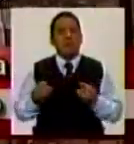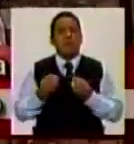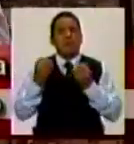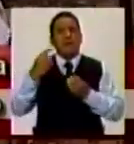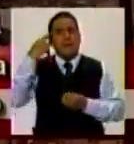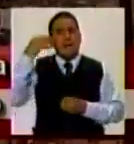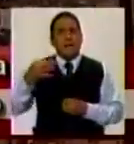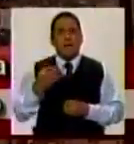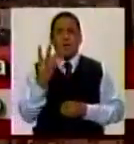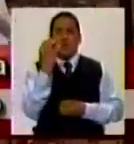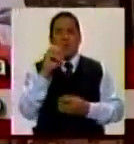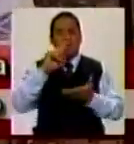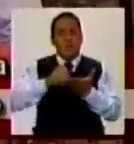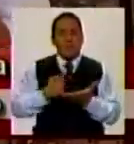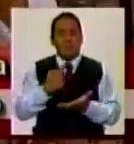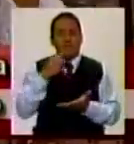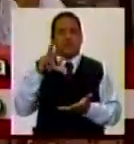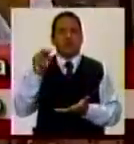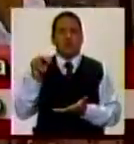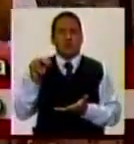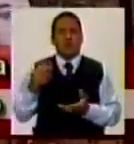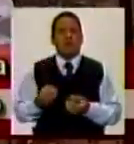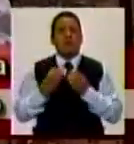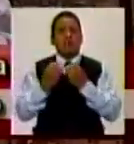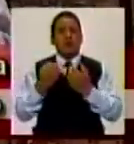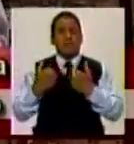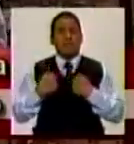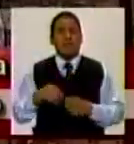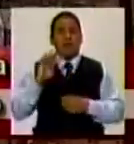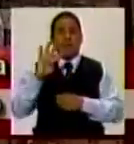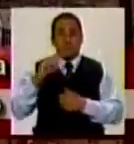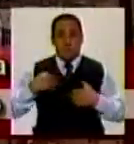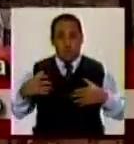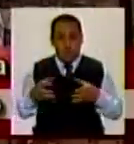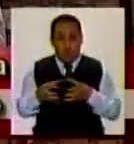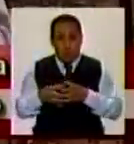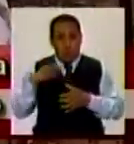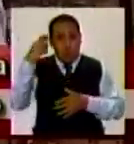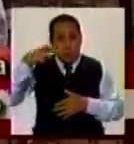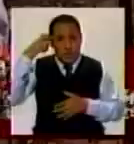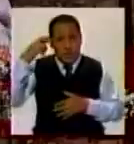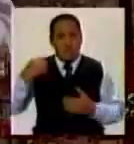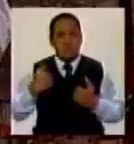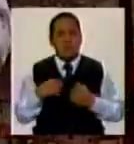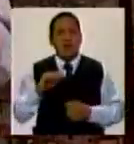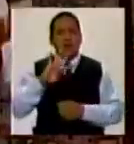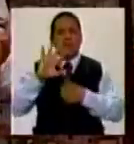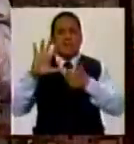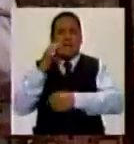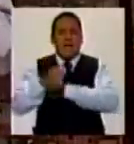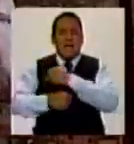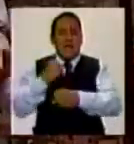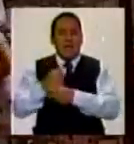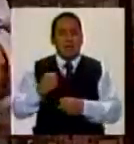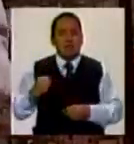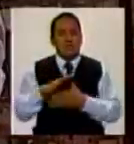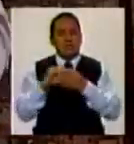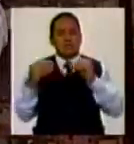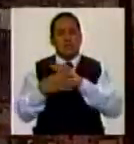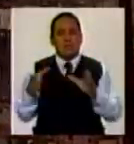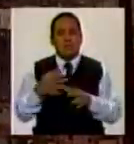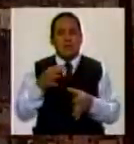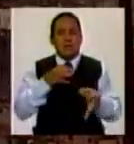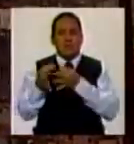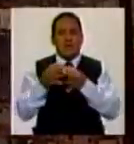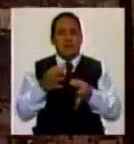veces no? ¿Por qué un partido que tiene 46 años de historia democrática ha hecho algo que aparentemente no se entiende? ¿Por